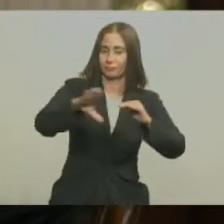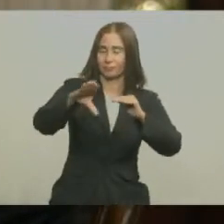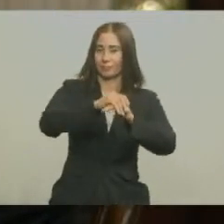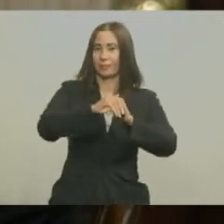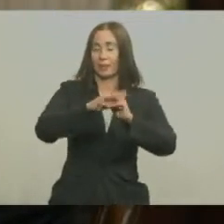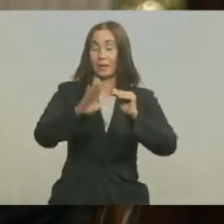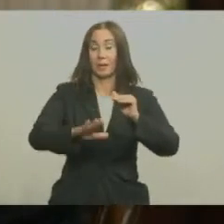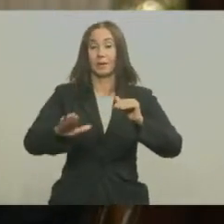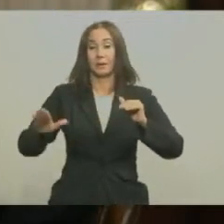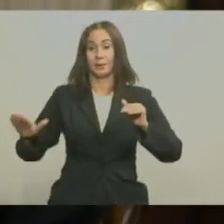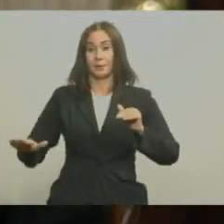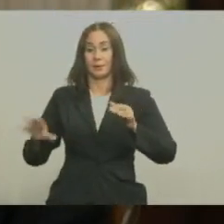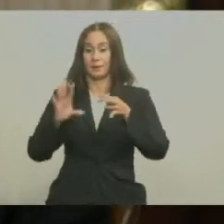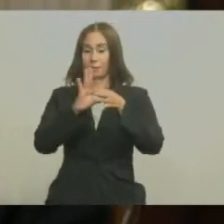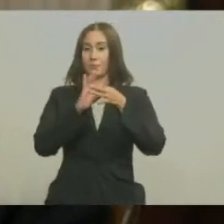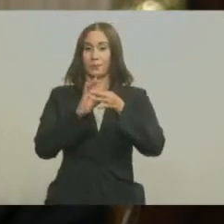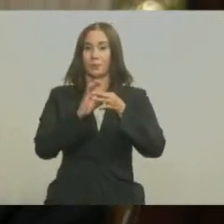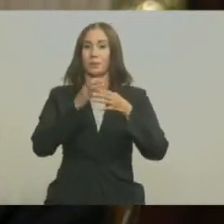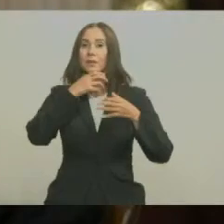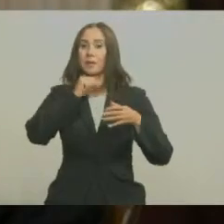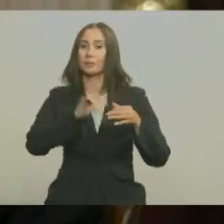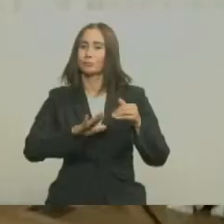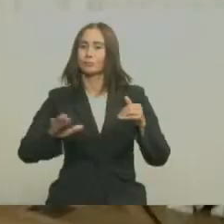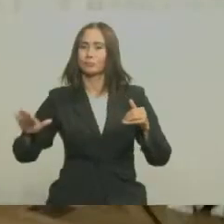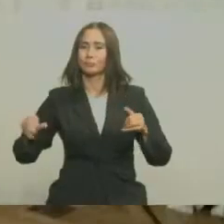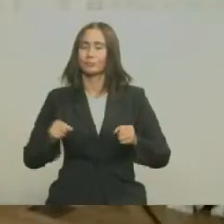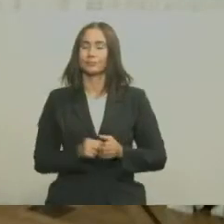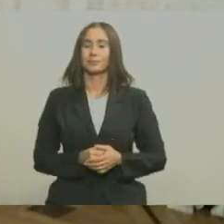matrimonio infantil y las uniones tempranas.